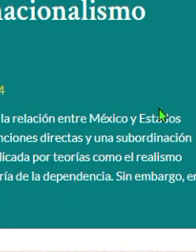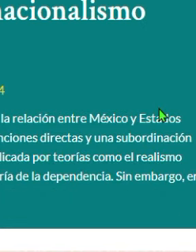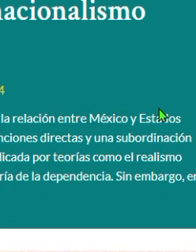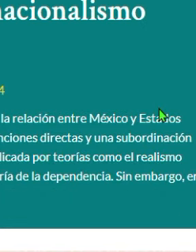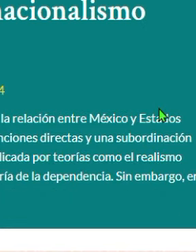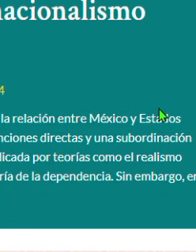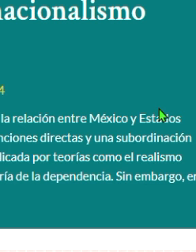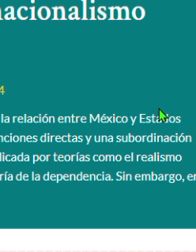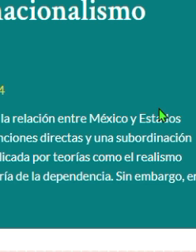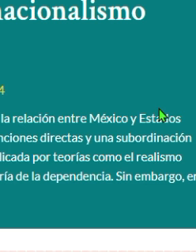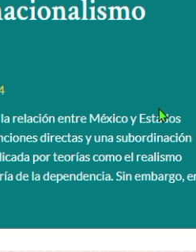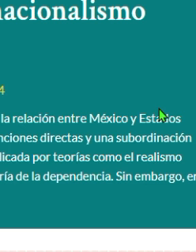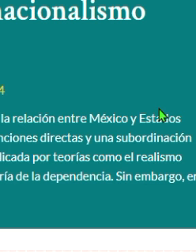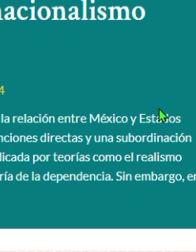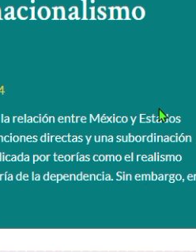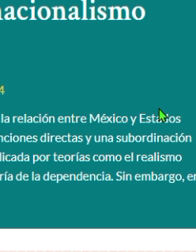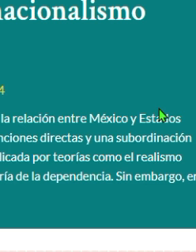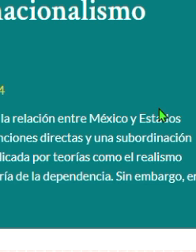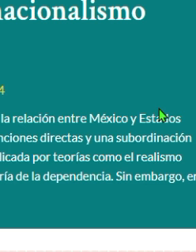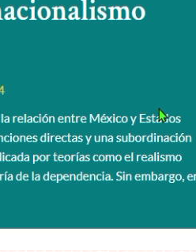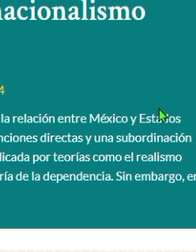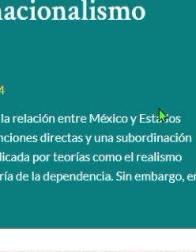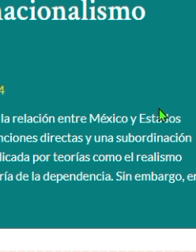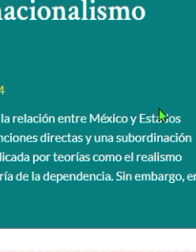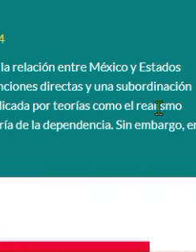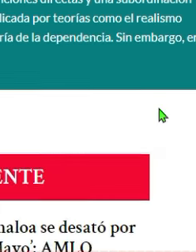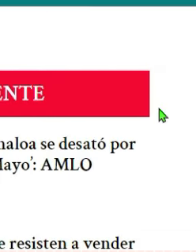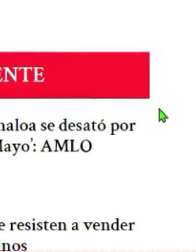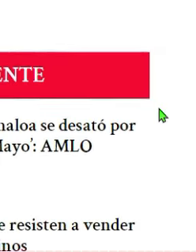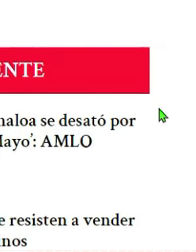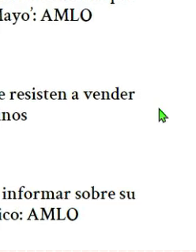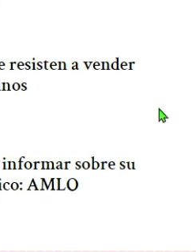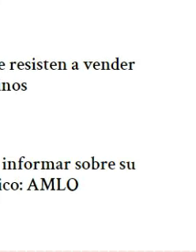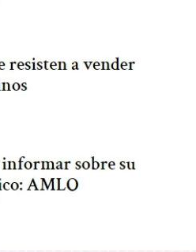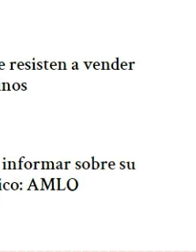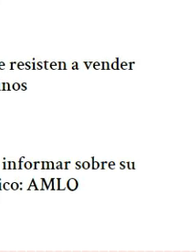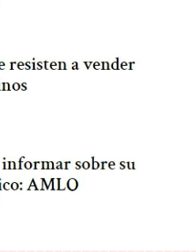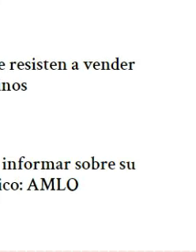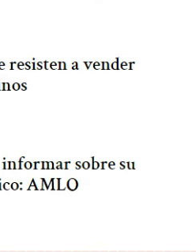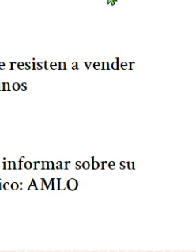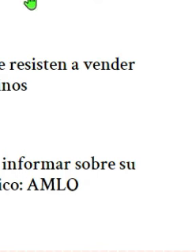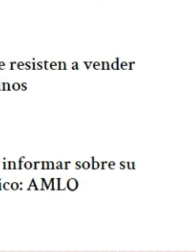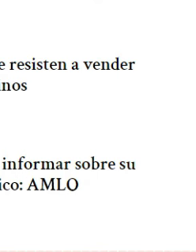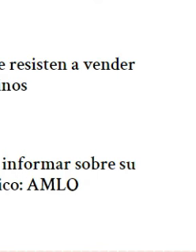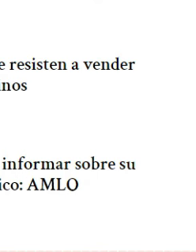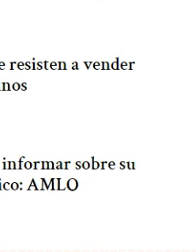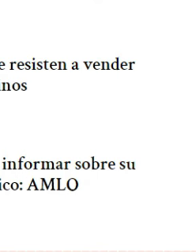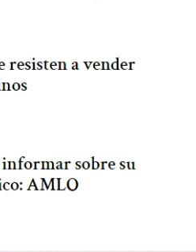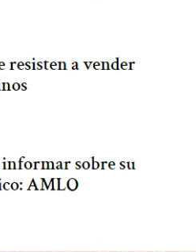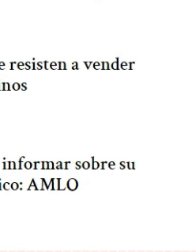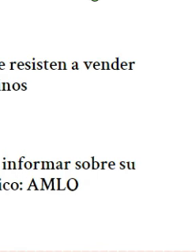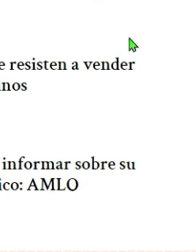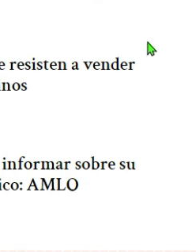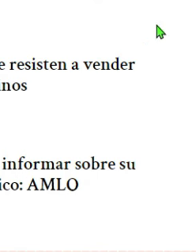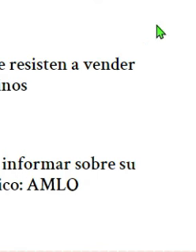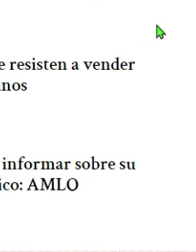e intervencionismo, la necesidad de un nacionalismo fuerte. Luego aquí aparece lo de lo que